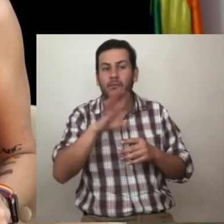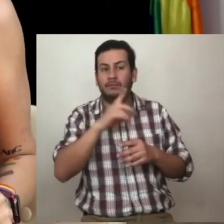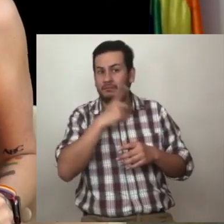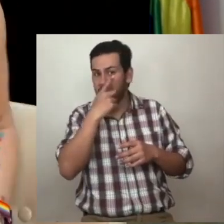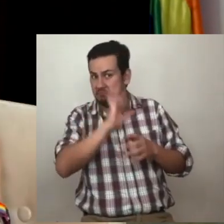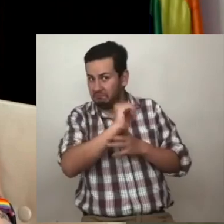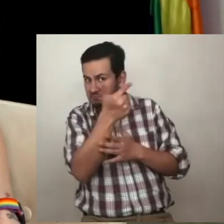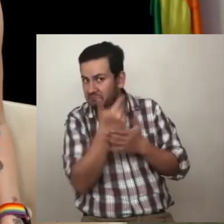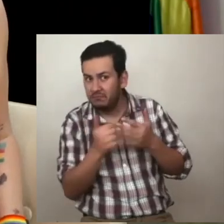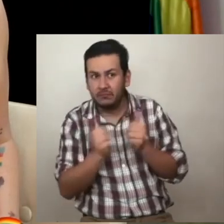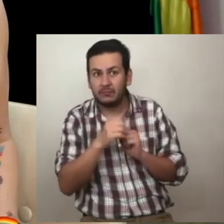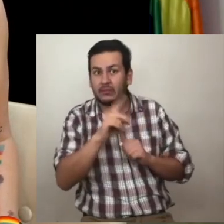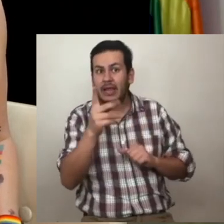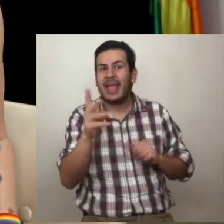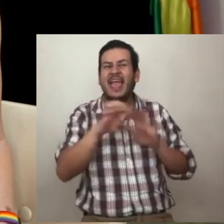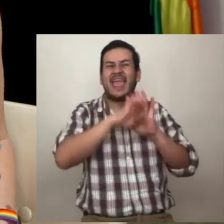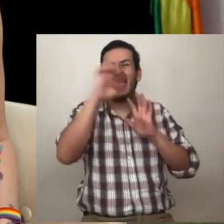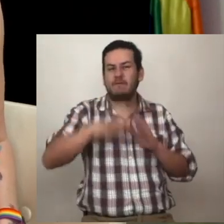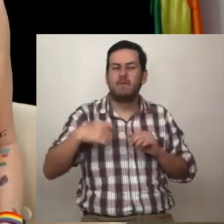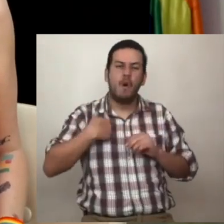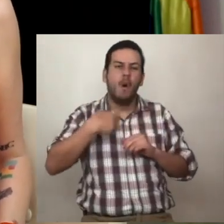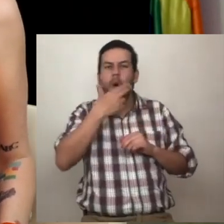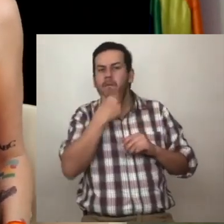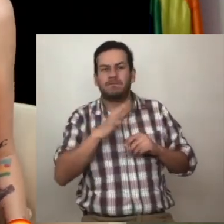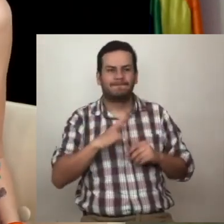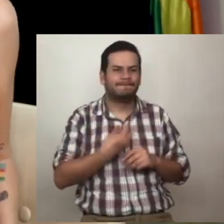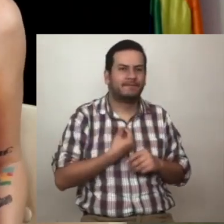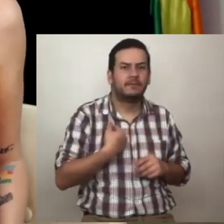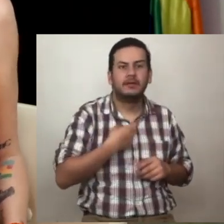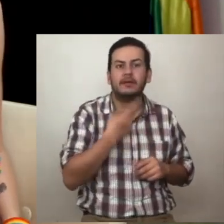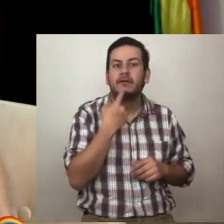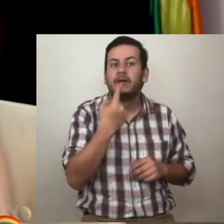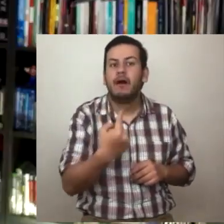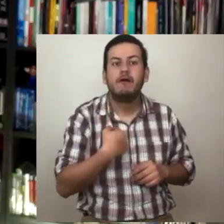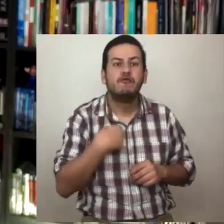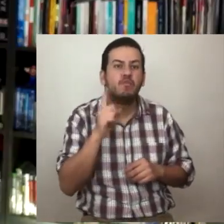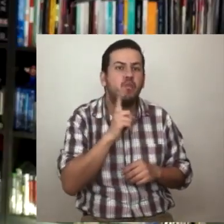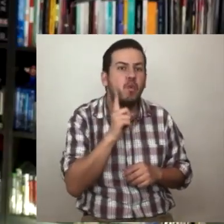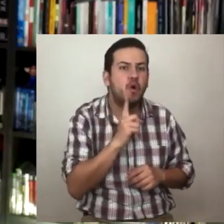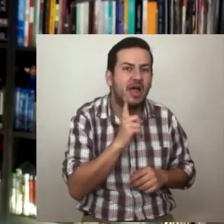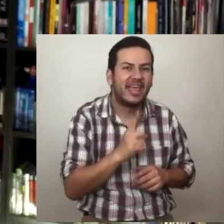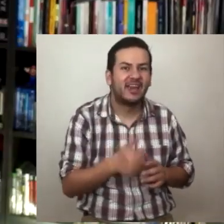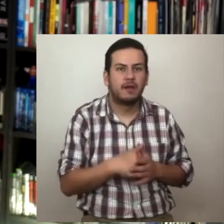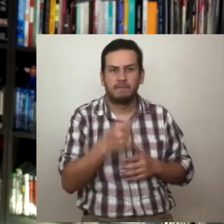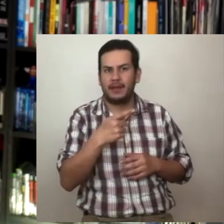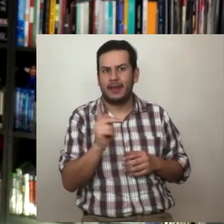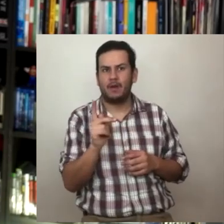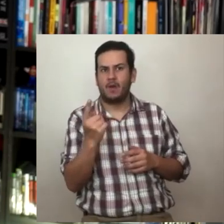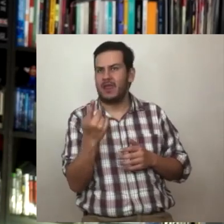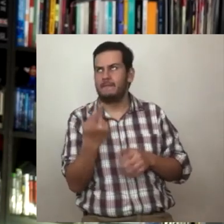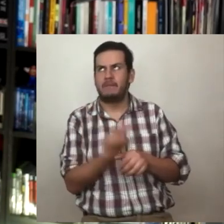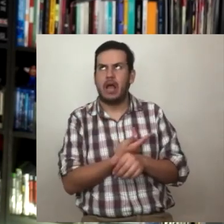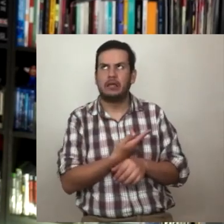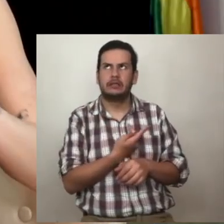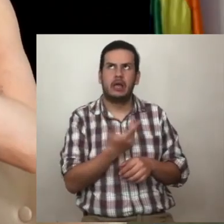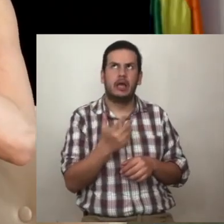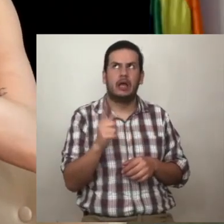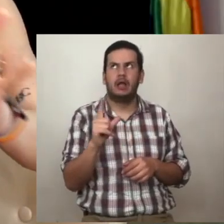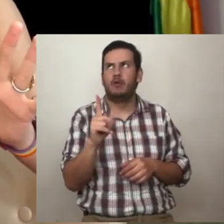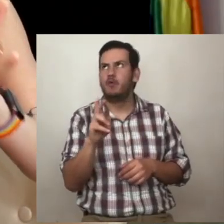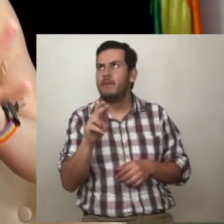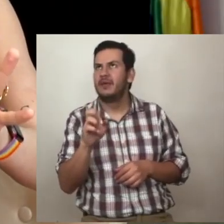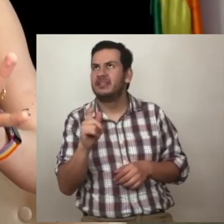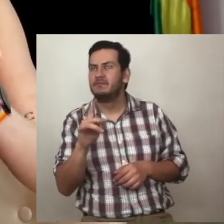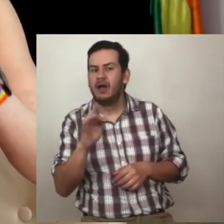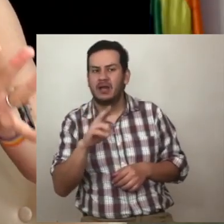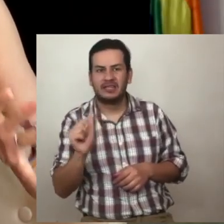amistosa guía. Miren, si la persona que acaban de conocer tiene nombre de mujer, evidentemente es una mujer. No, porque yo no sé qué pasaría con Lupe Esparza. No. Ok,